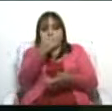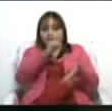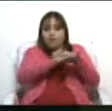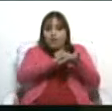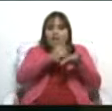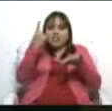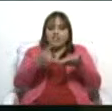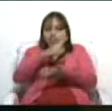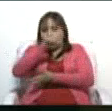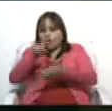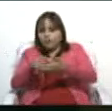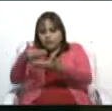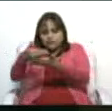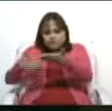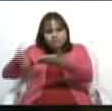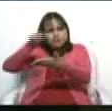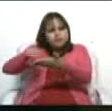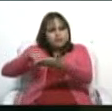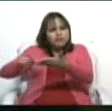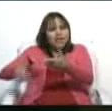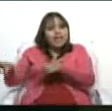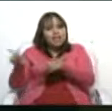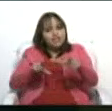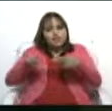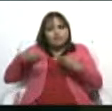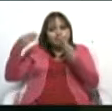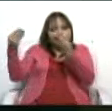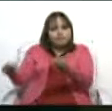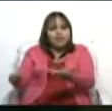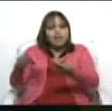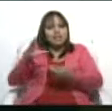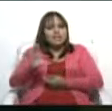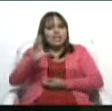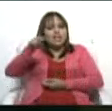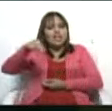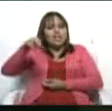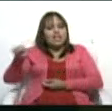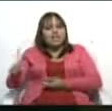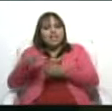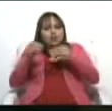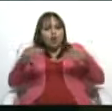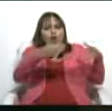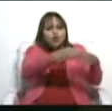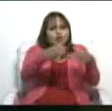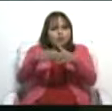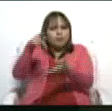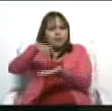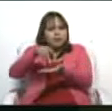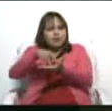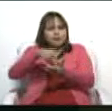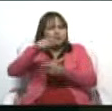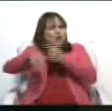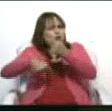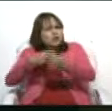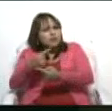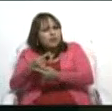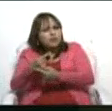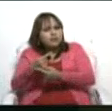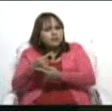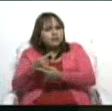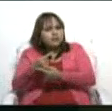documento bastante completo para que sea revisado por todos los sectores y todos los factores. En las próximas, para no decir